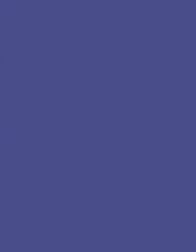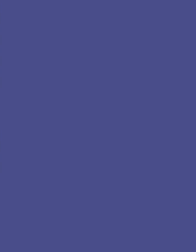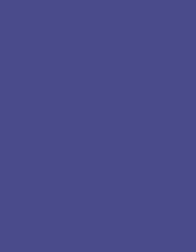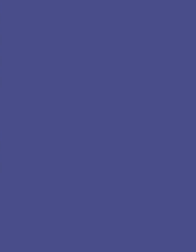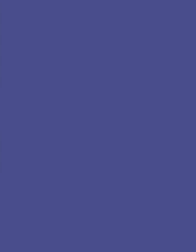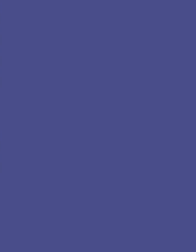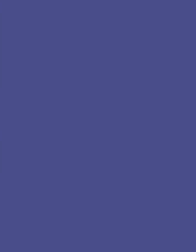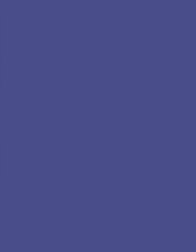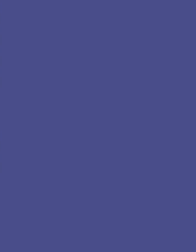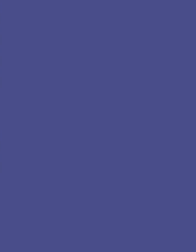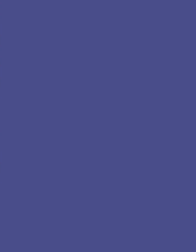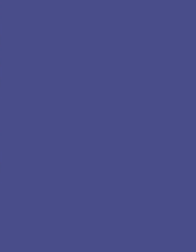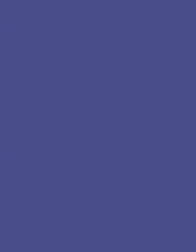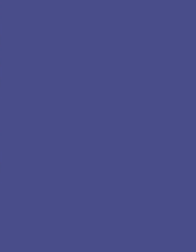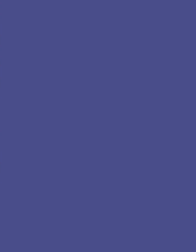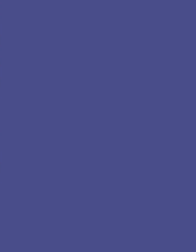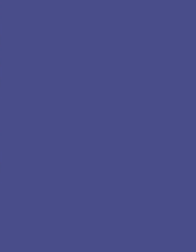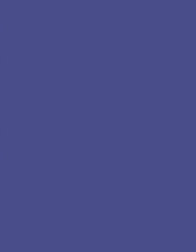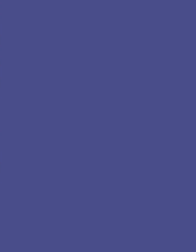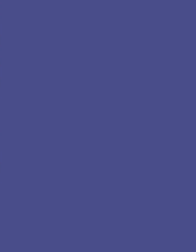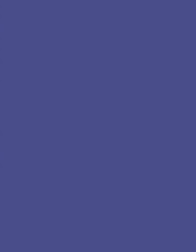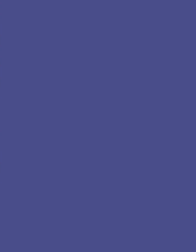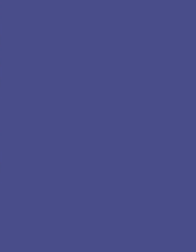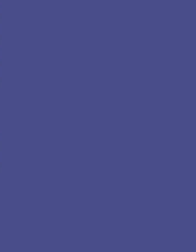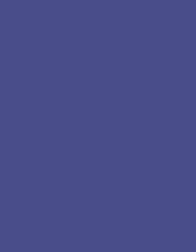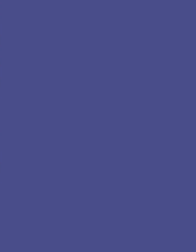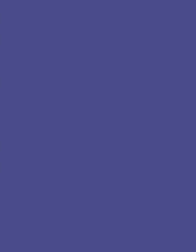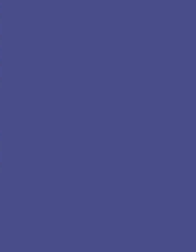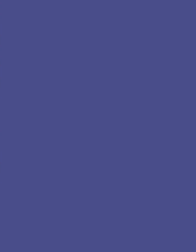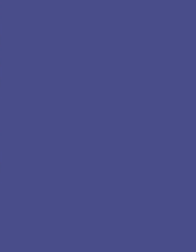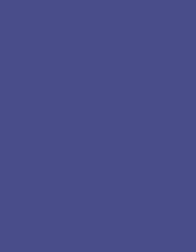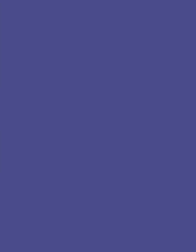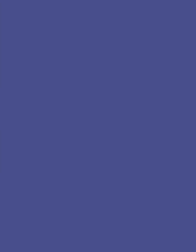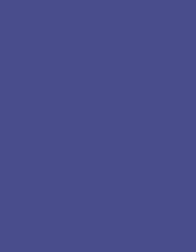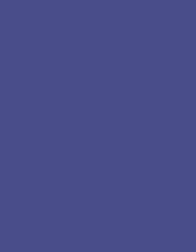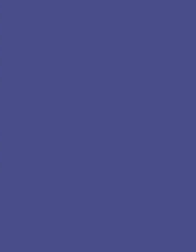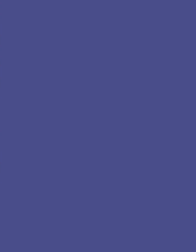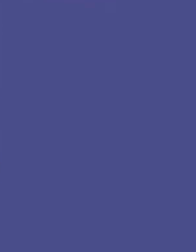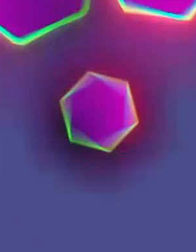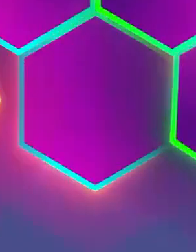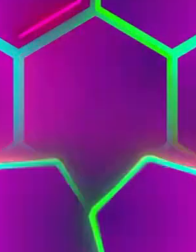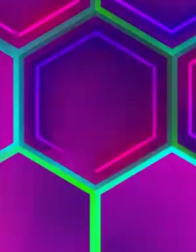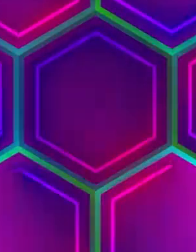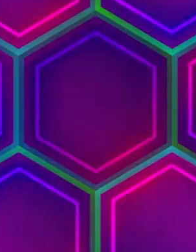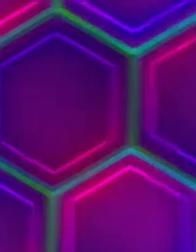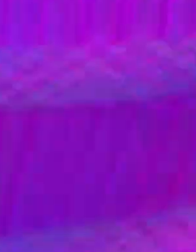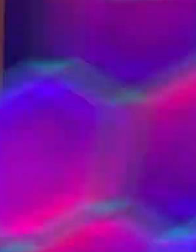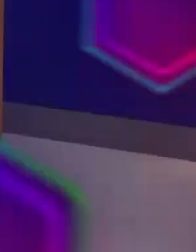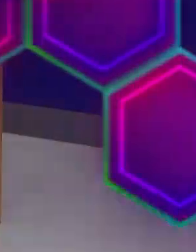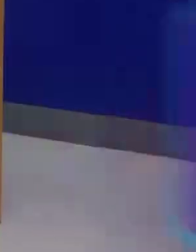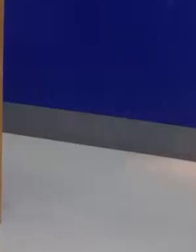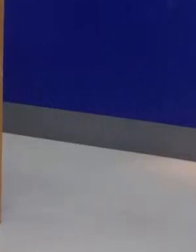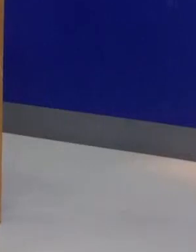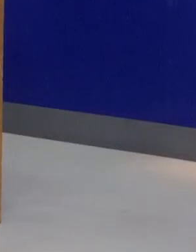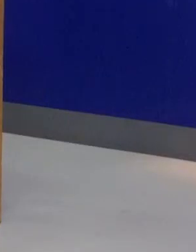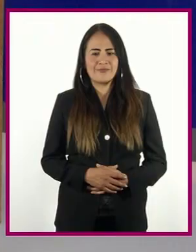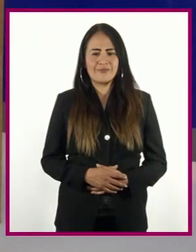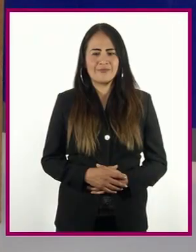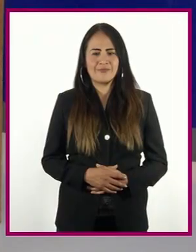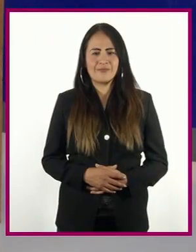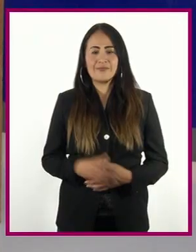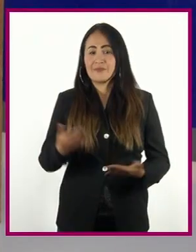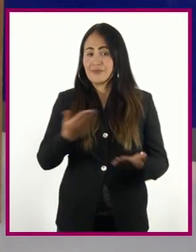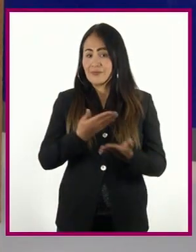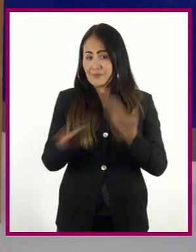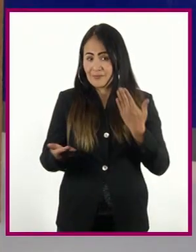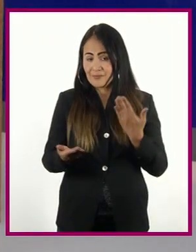y experiencia personal, revelándonos qué lo llevó a convertirse en un gran chef. Gracias.